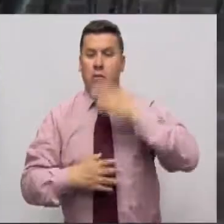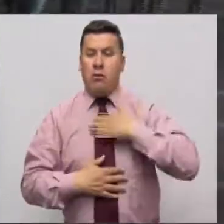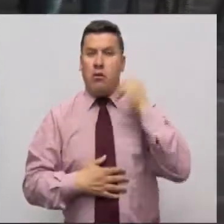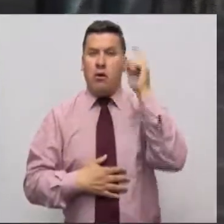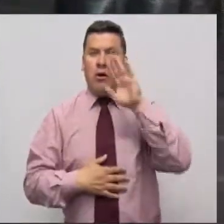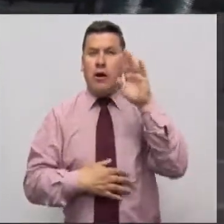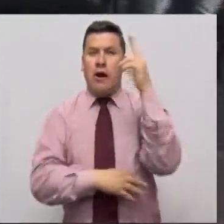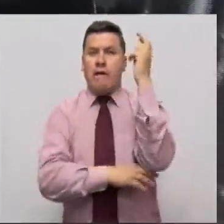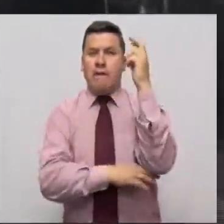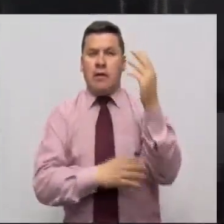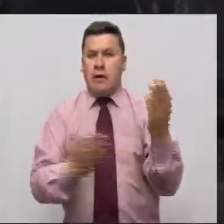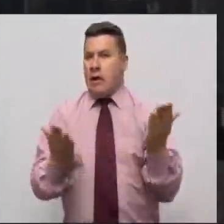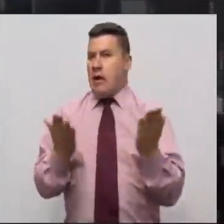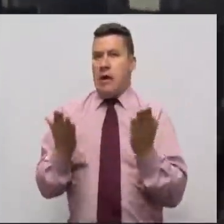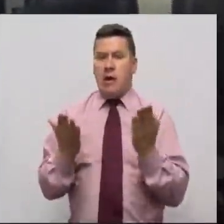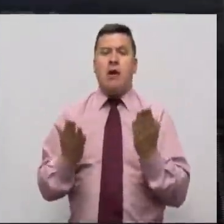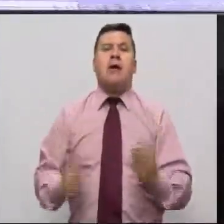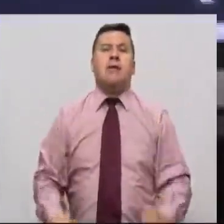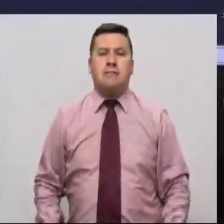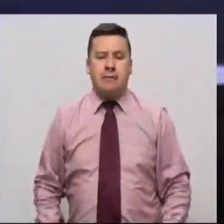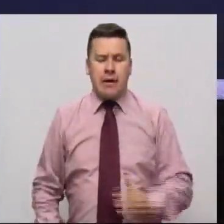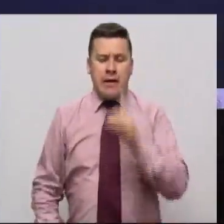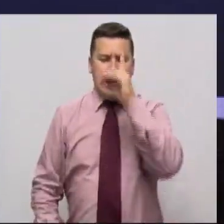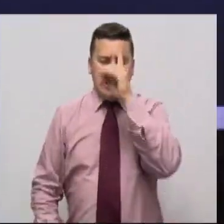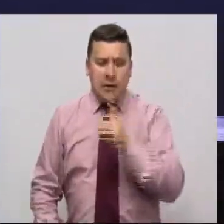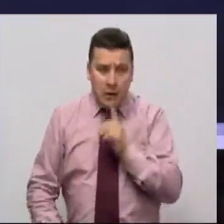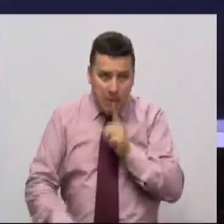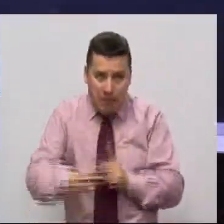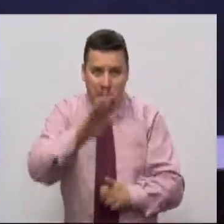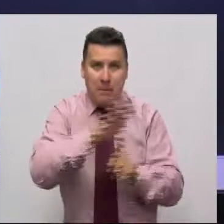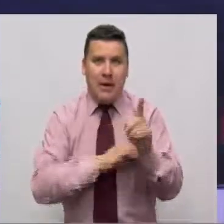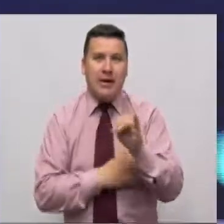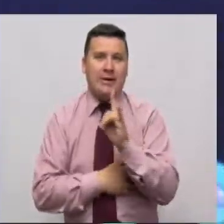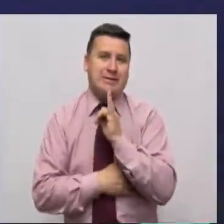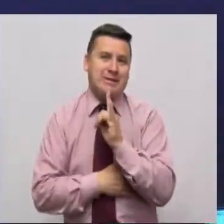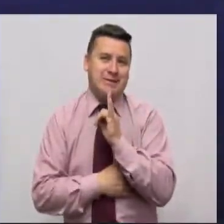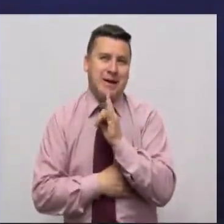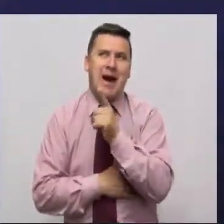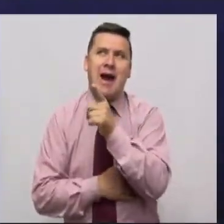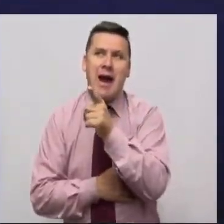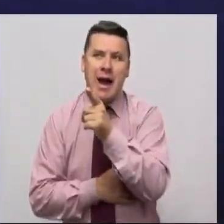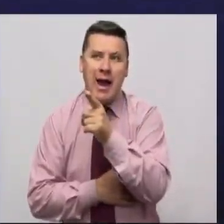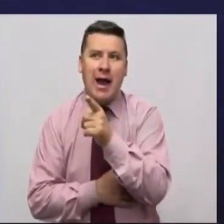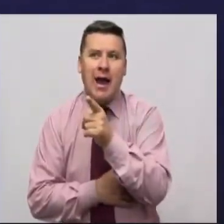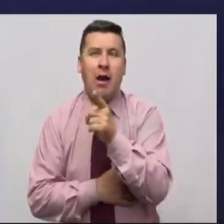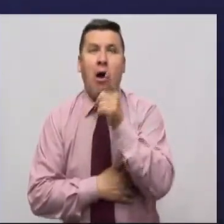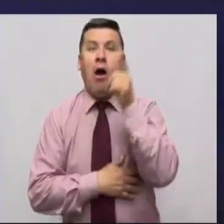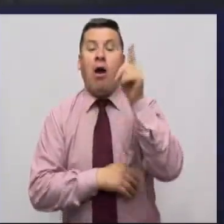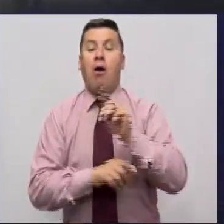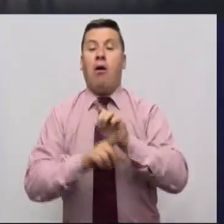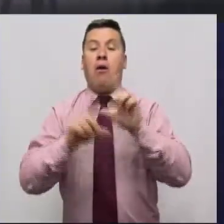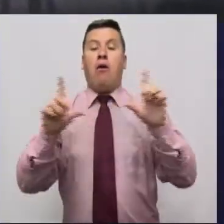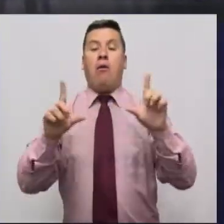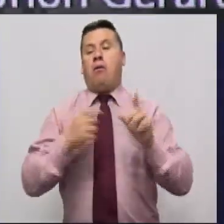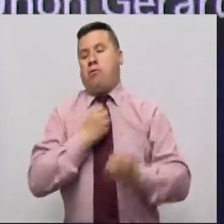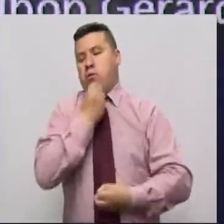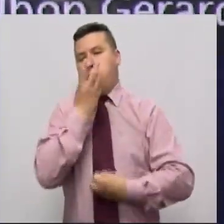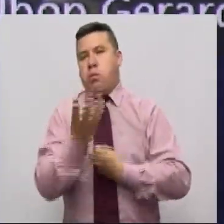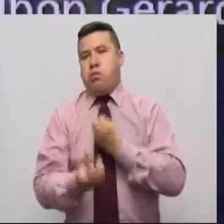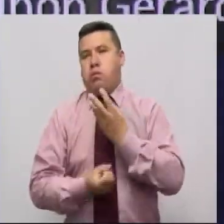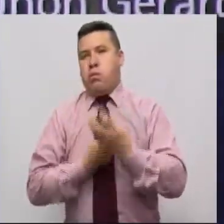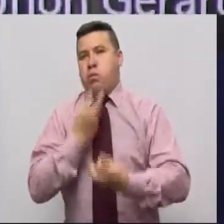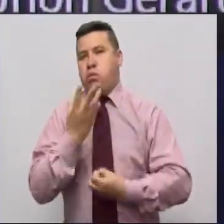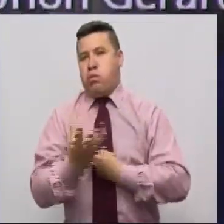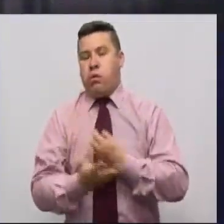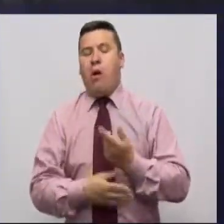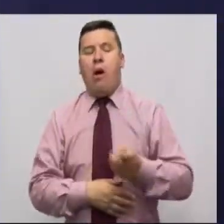Contraloría y de la Fiscalía General de la República, decidió huir a los Estados Unidos y desde allá destapar